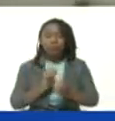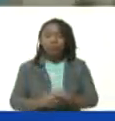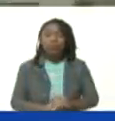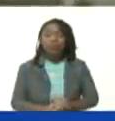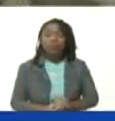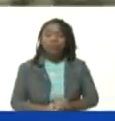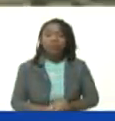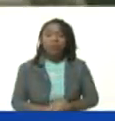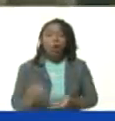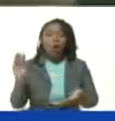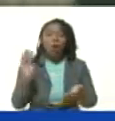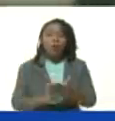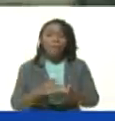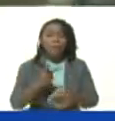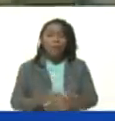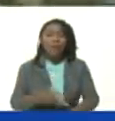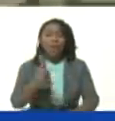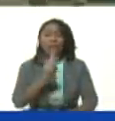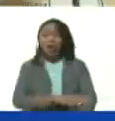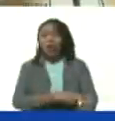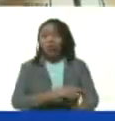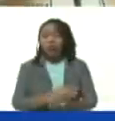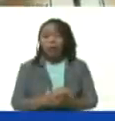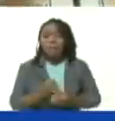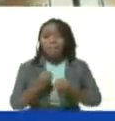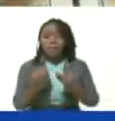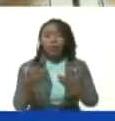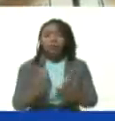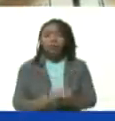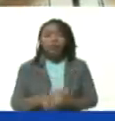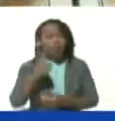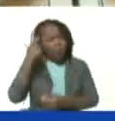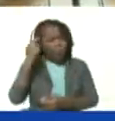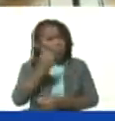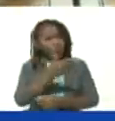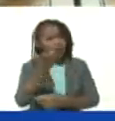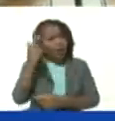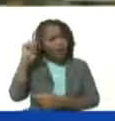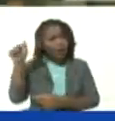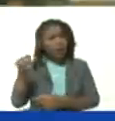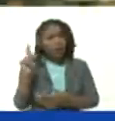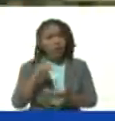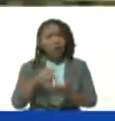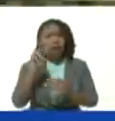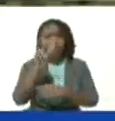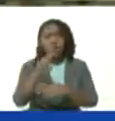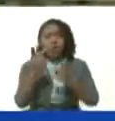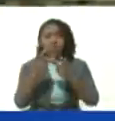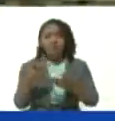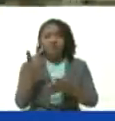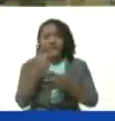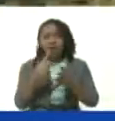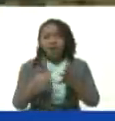para volverse más virulento. ¿Recuerdan ustedes cuando llegaron las dos variantes brasileras?